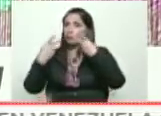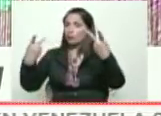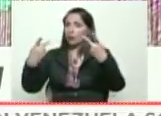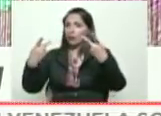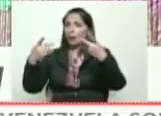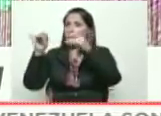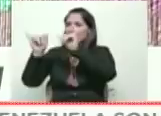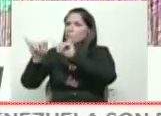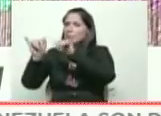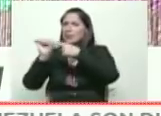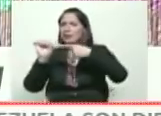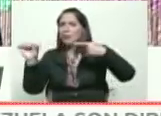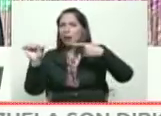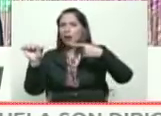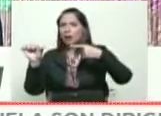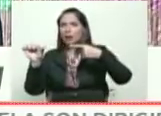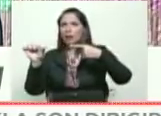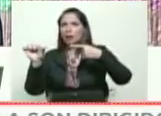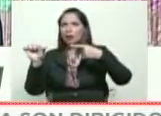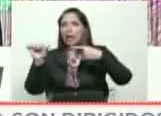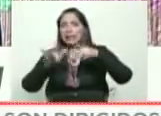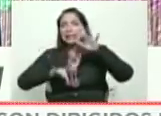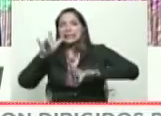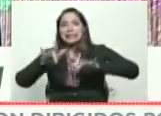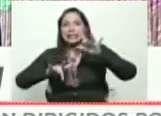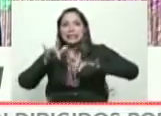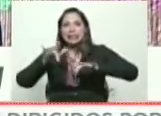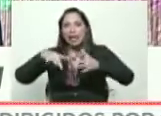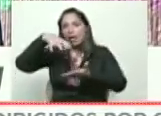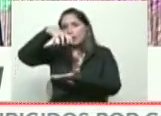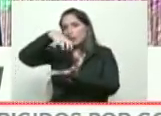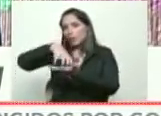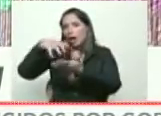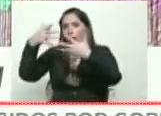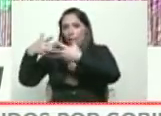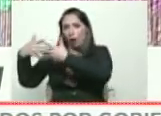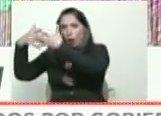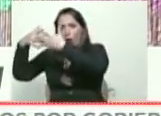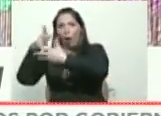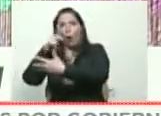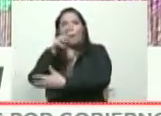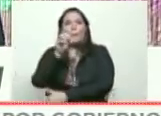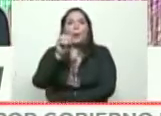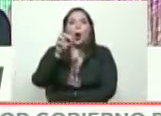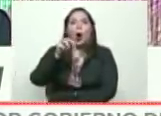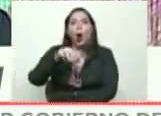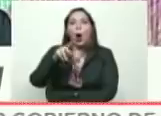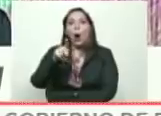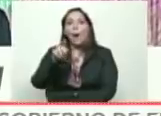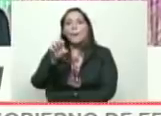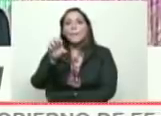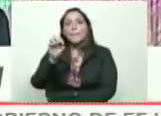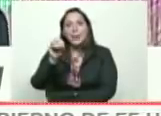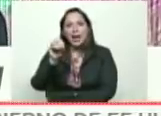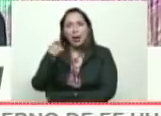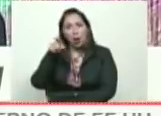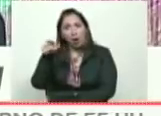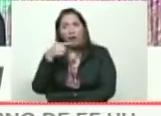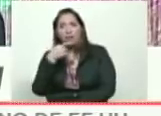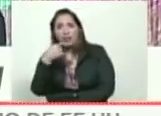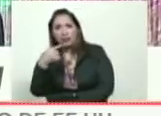semana el secretario de Estado de Estados Unidos, Mike Pompeo, en el cual admitía que durante